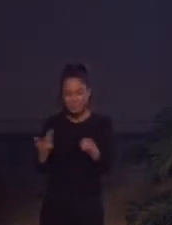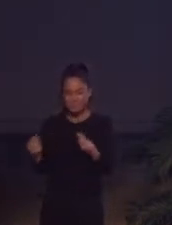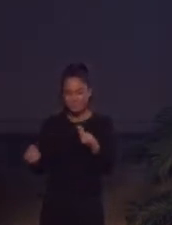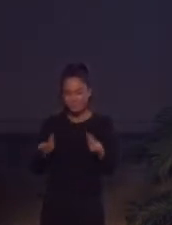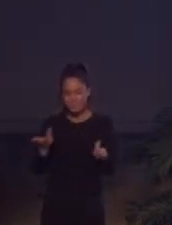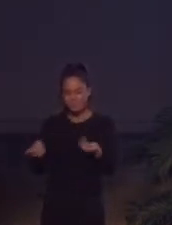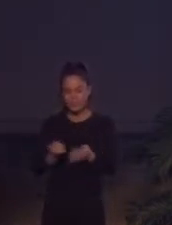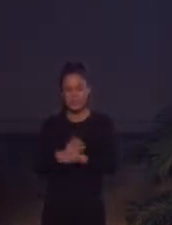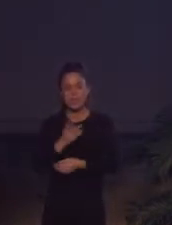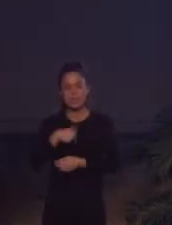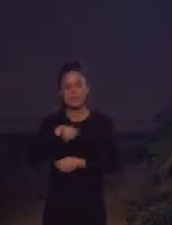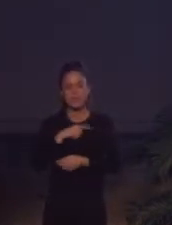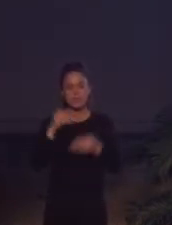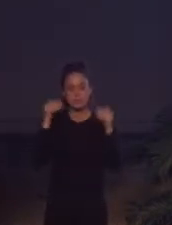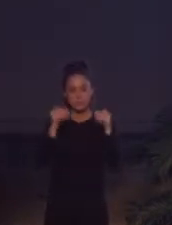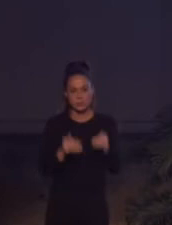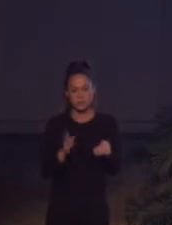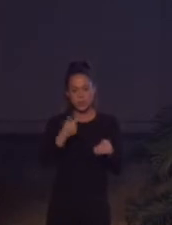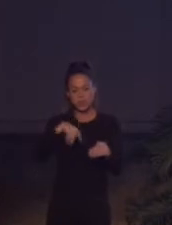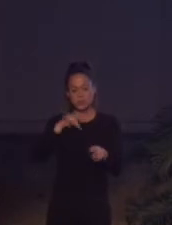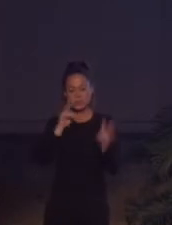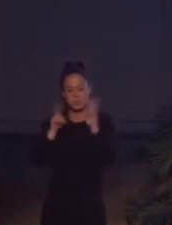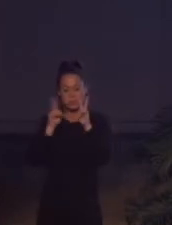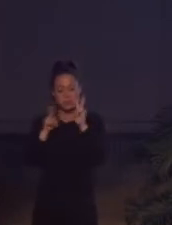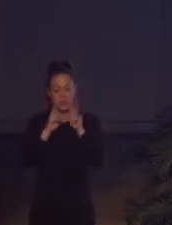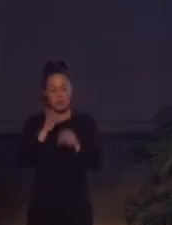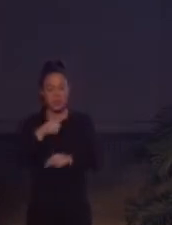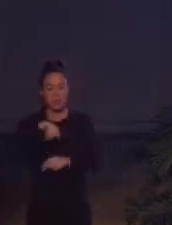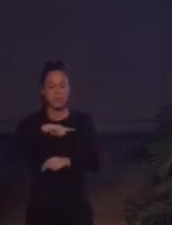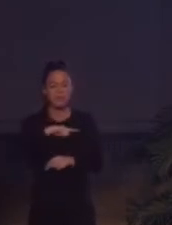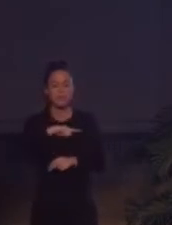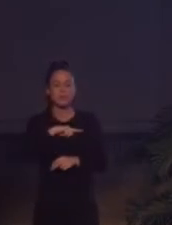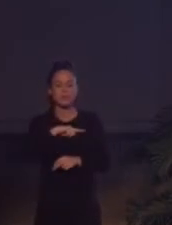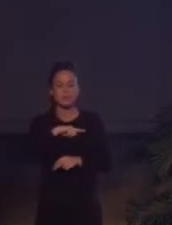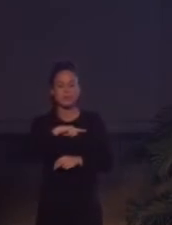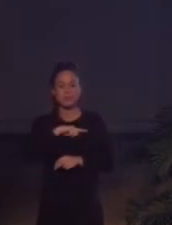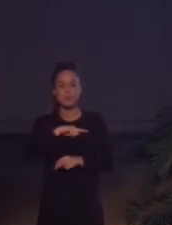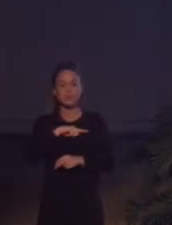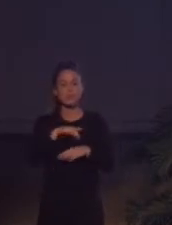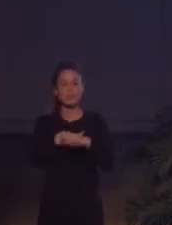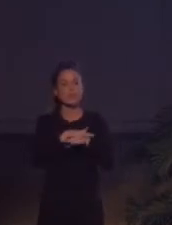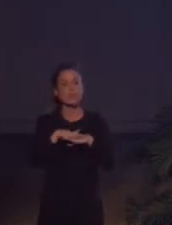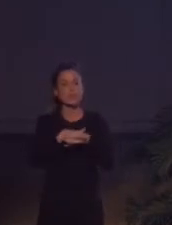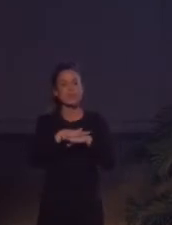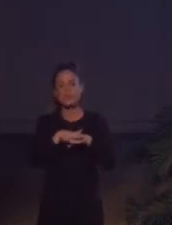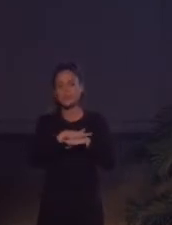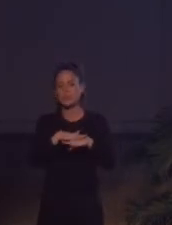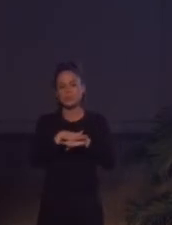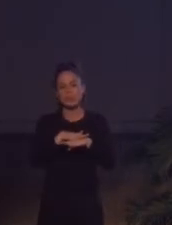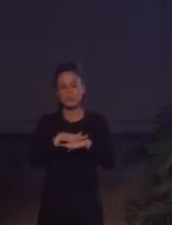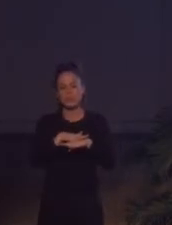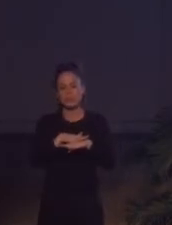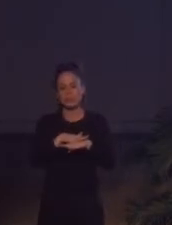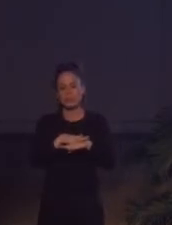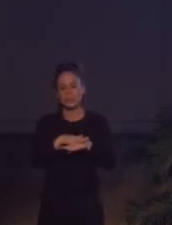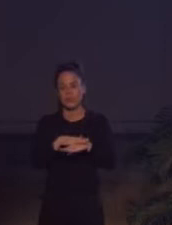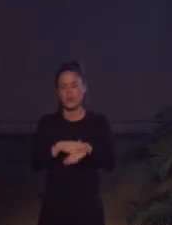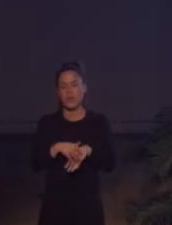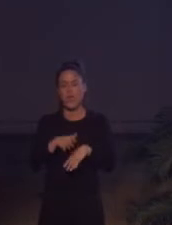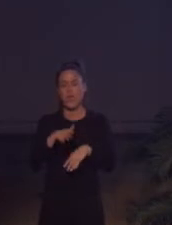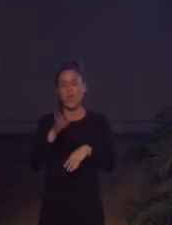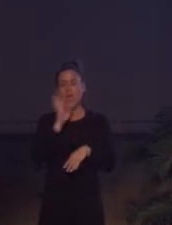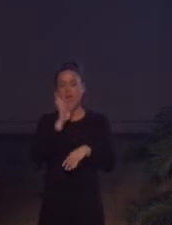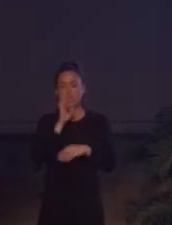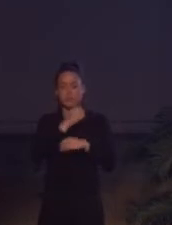pixkat oinarrian jartzeko, eta ikusteko zergatik guretzat oinarrezkoa den, ba, lehen hitz egiten zuten transversalidade hau,